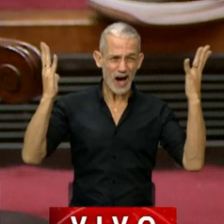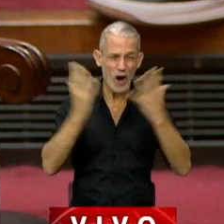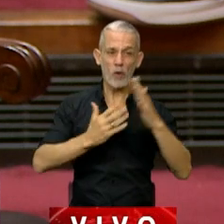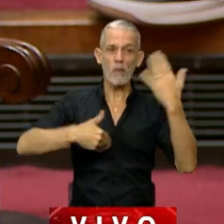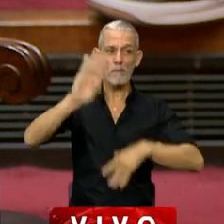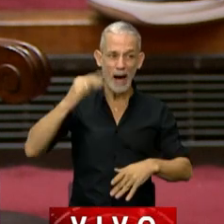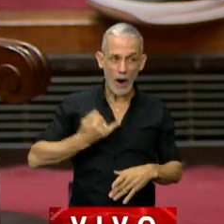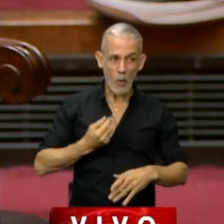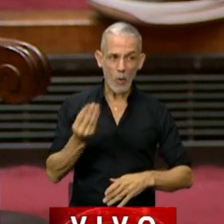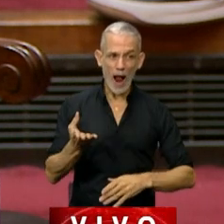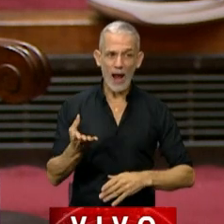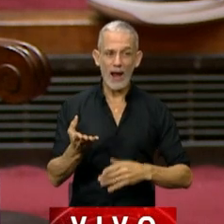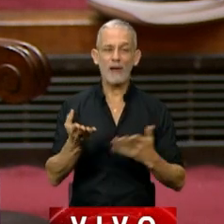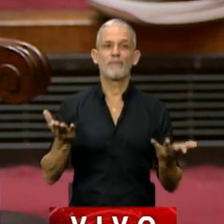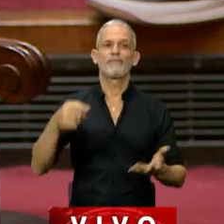mundo.